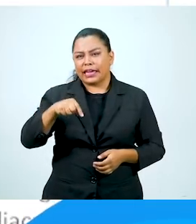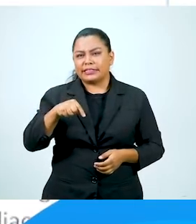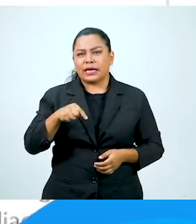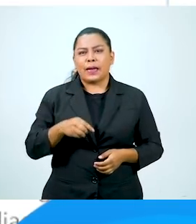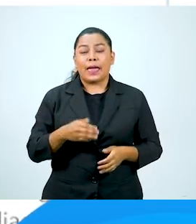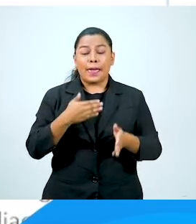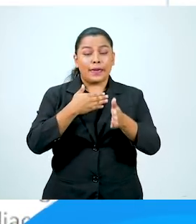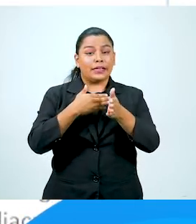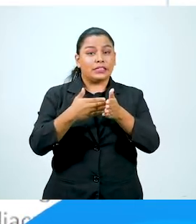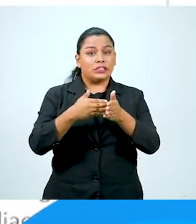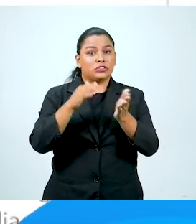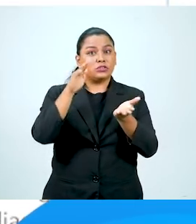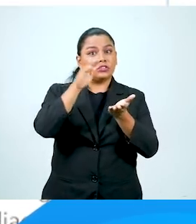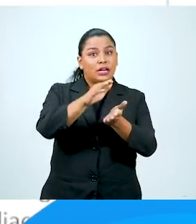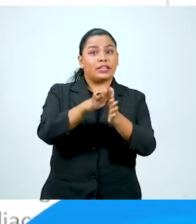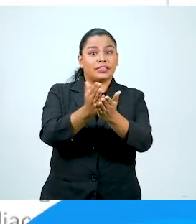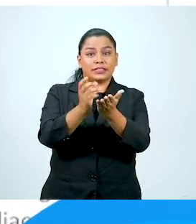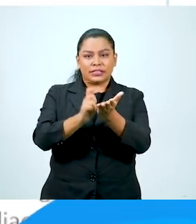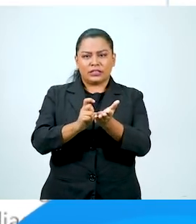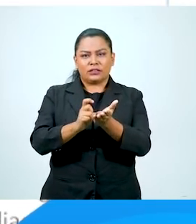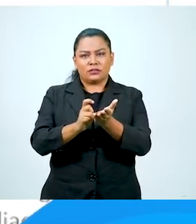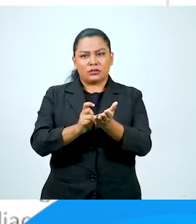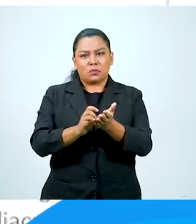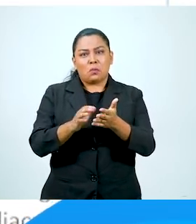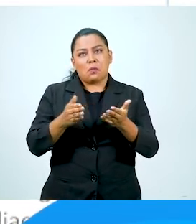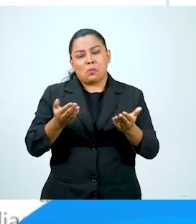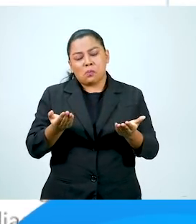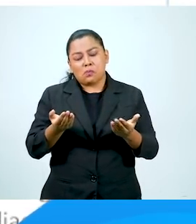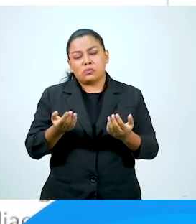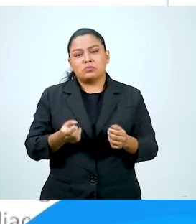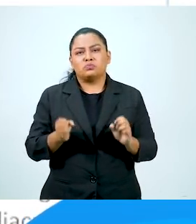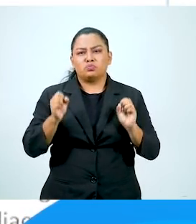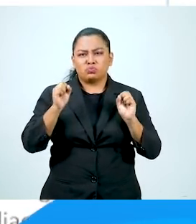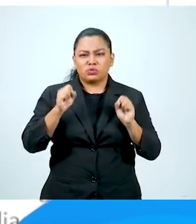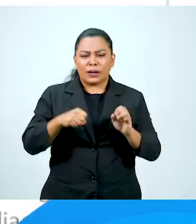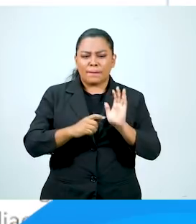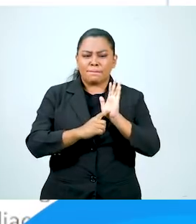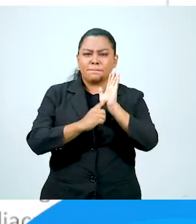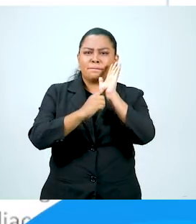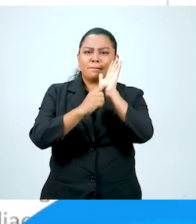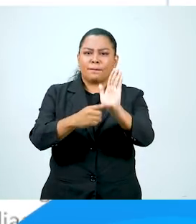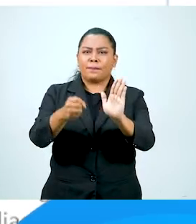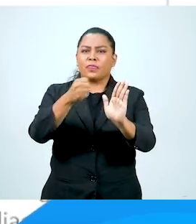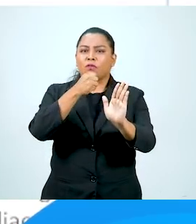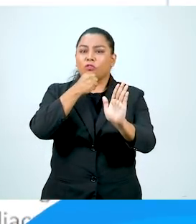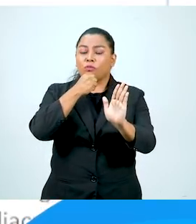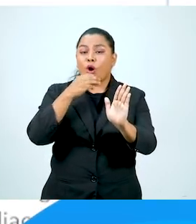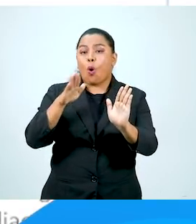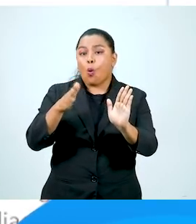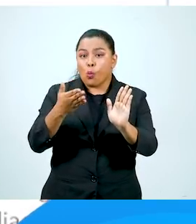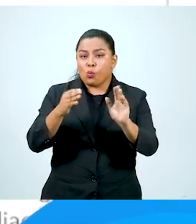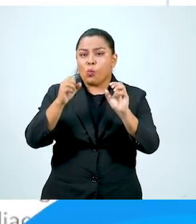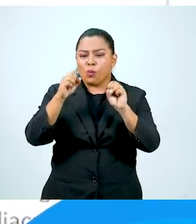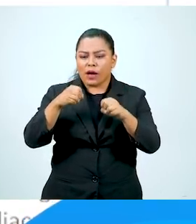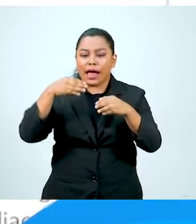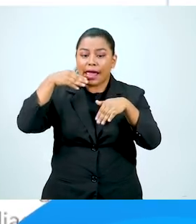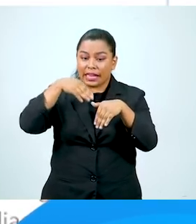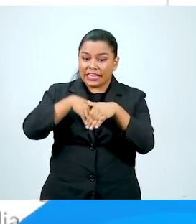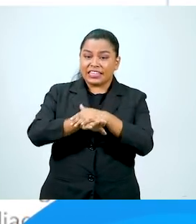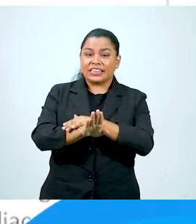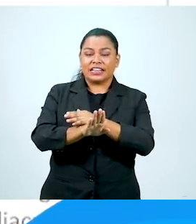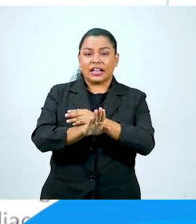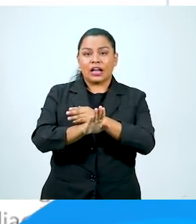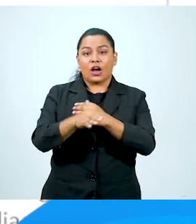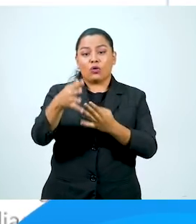apartado de la entrada de unidad del libro de texto, pues en él se presenta información de utilidad para